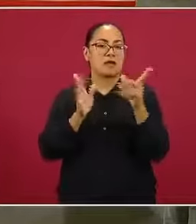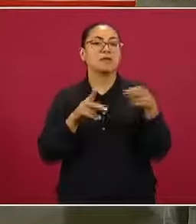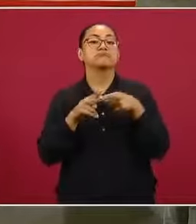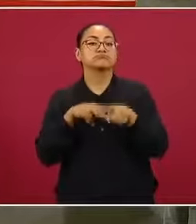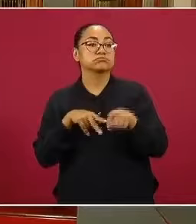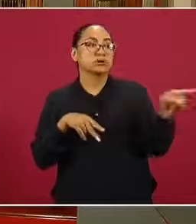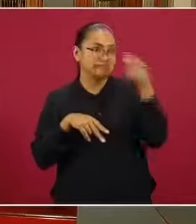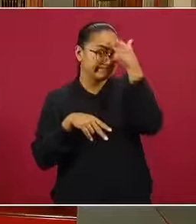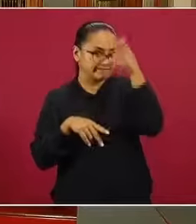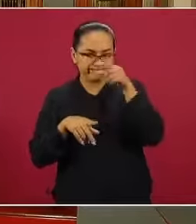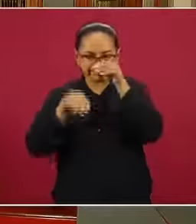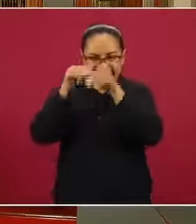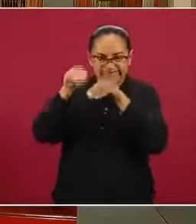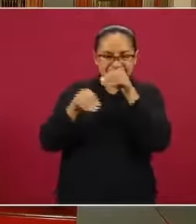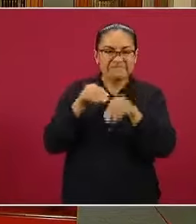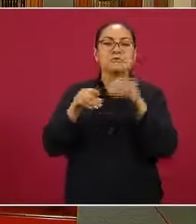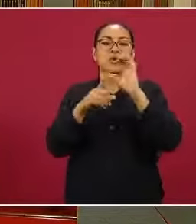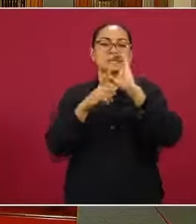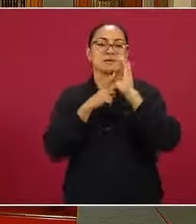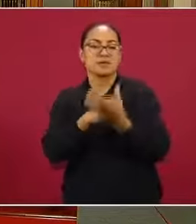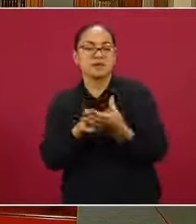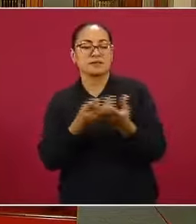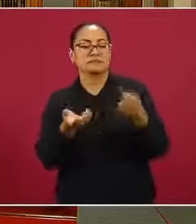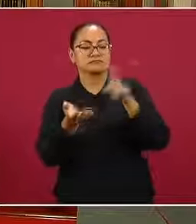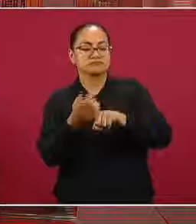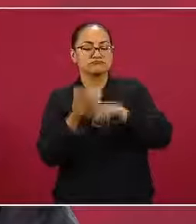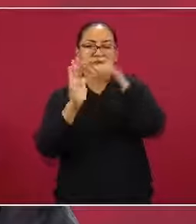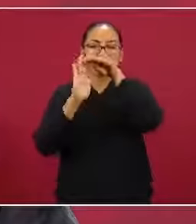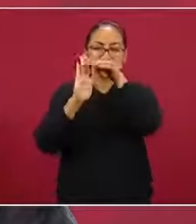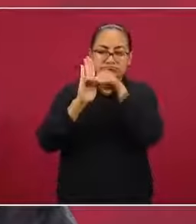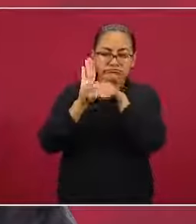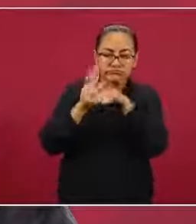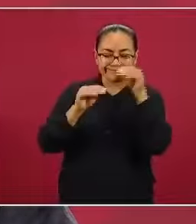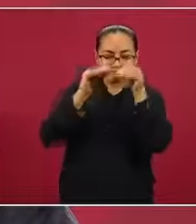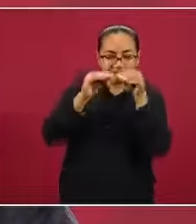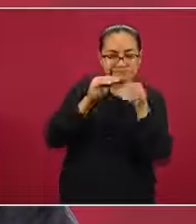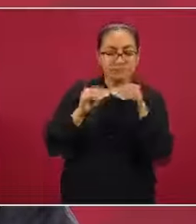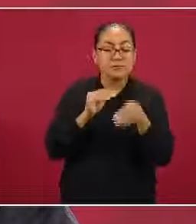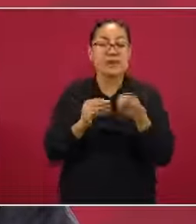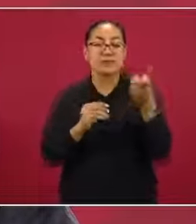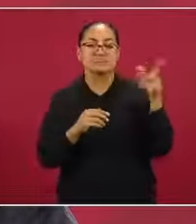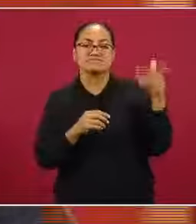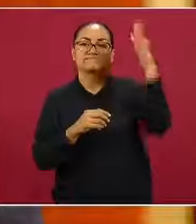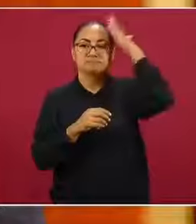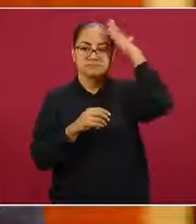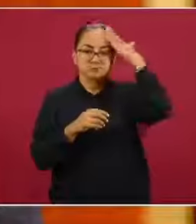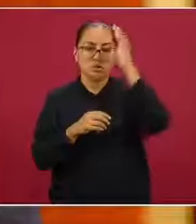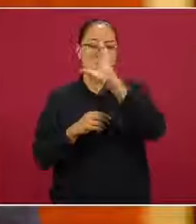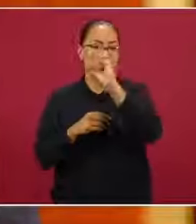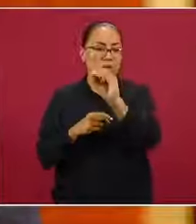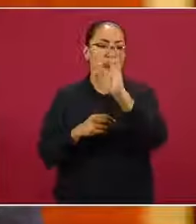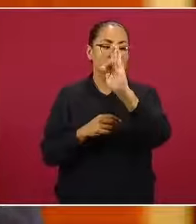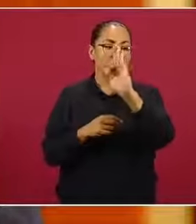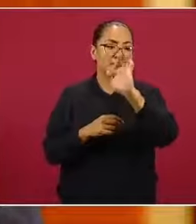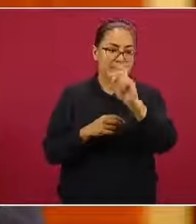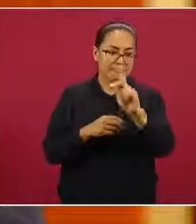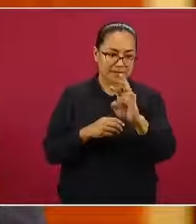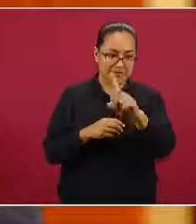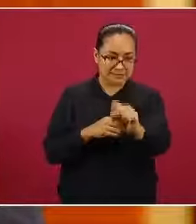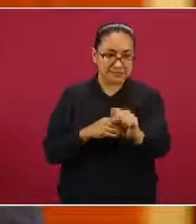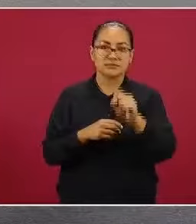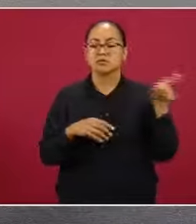COFEPRIS, del Comité Consultivo de Normalización que dirige COFEPRIS, y el trabajo espléndido del doctor Novelo, un